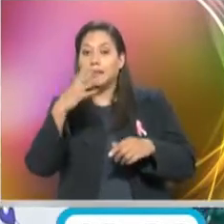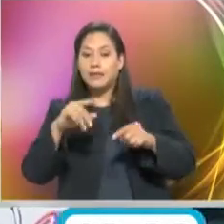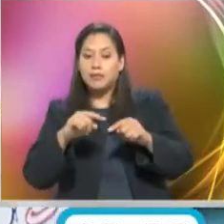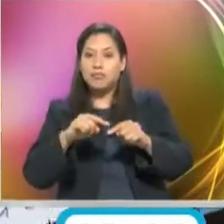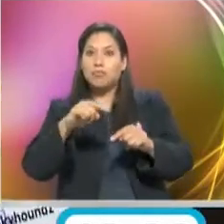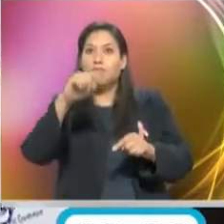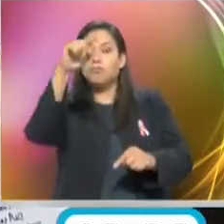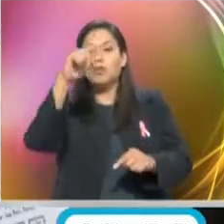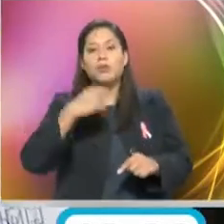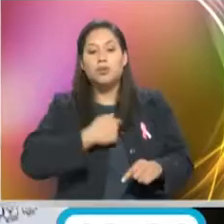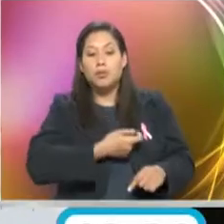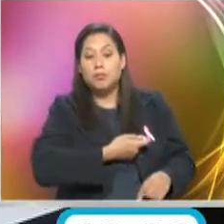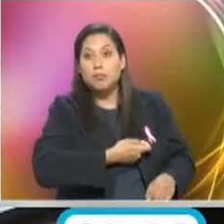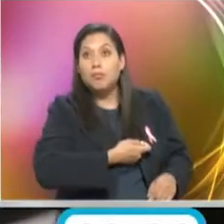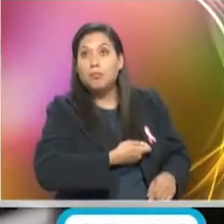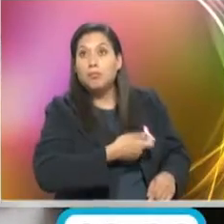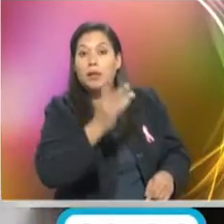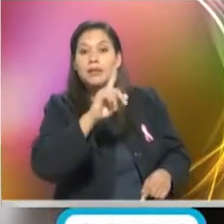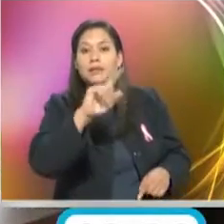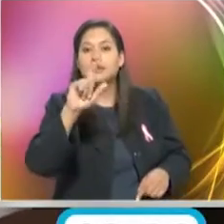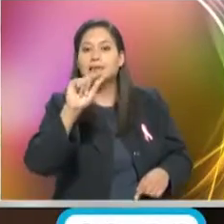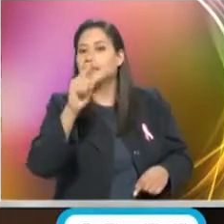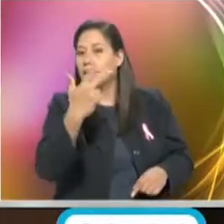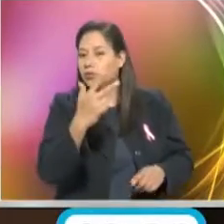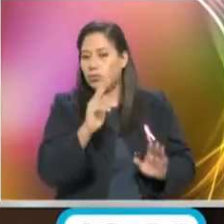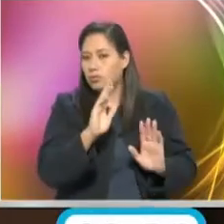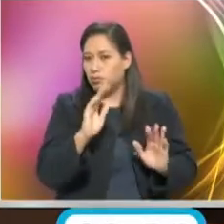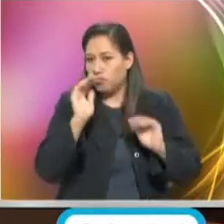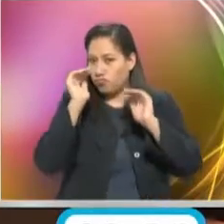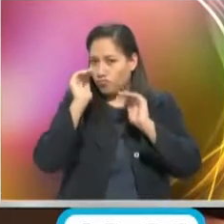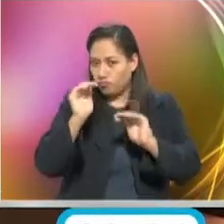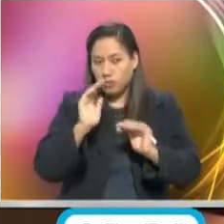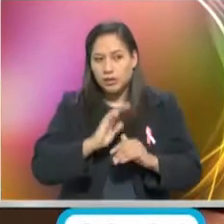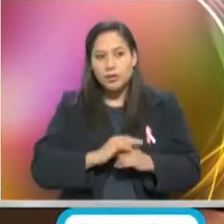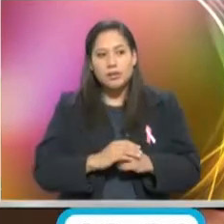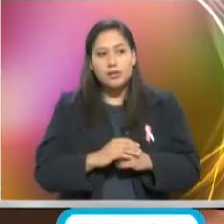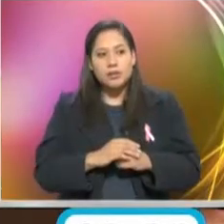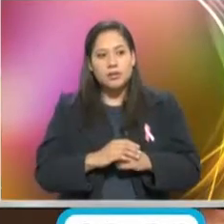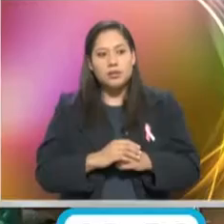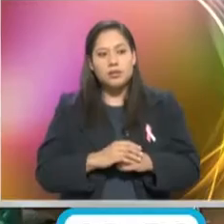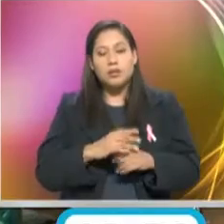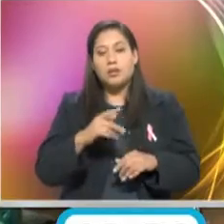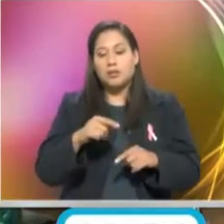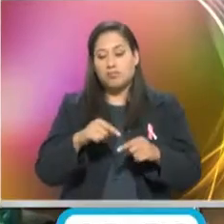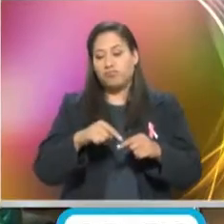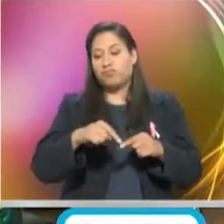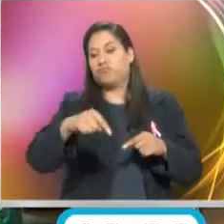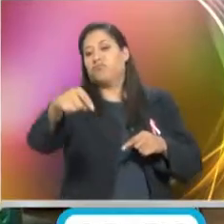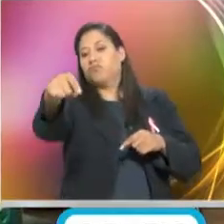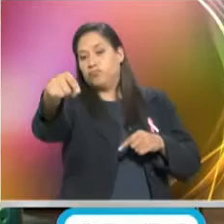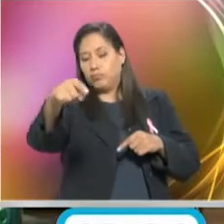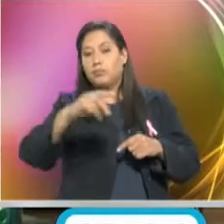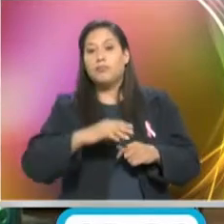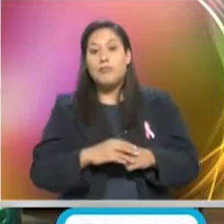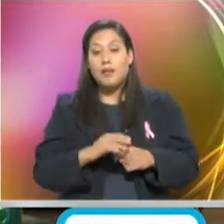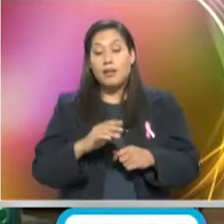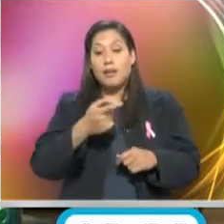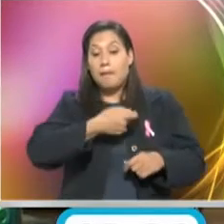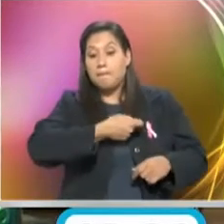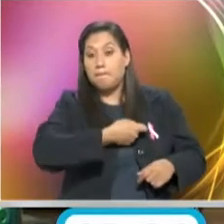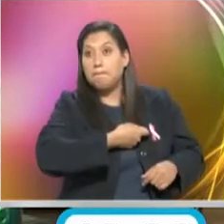Yo alcanzo a tirar solamente 178, fue lo que más alcancé a tirar, pies de distancia. En